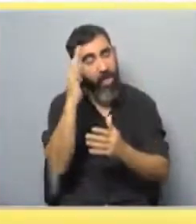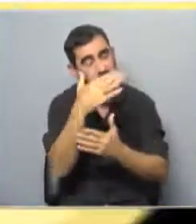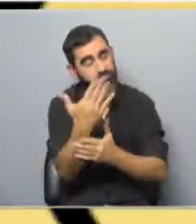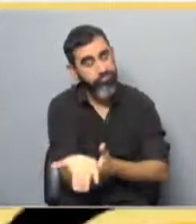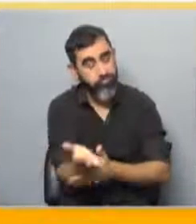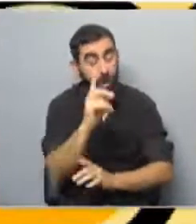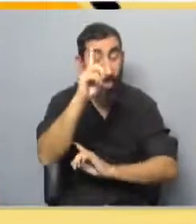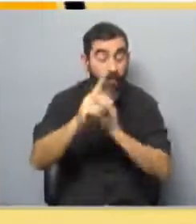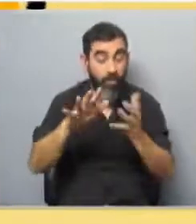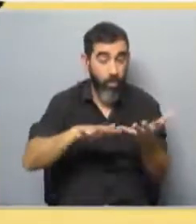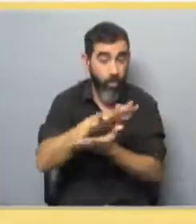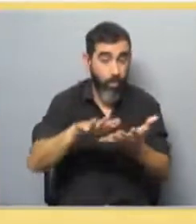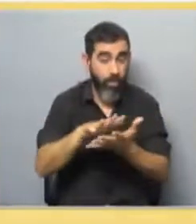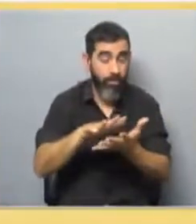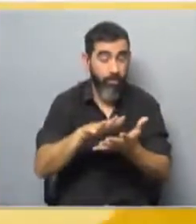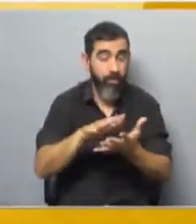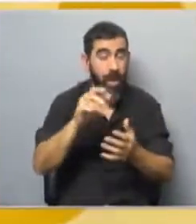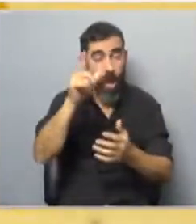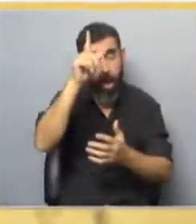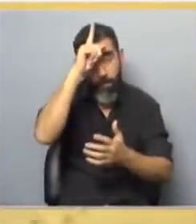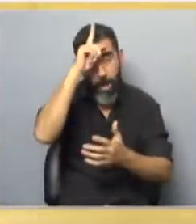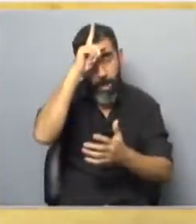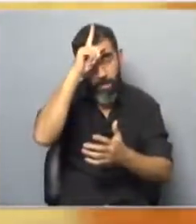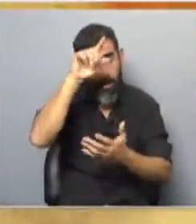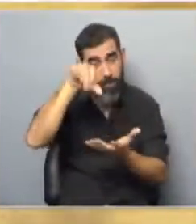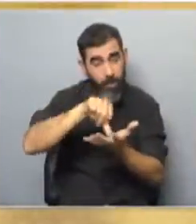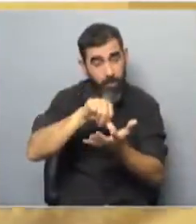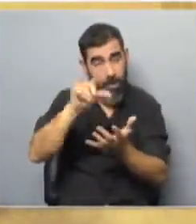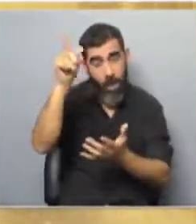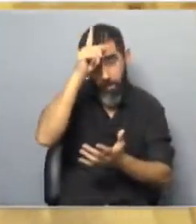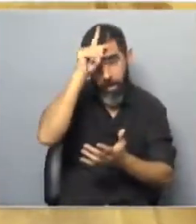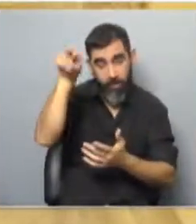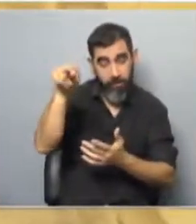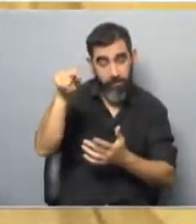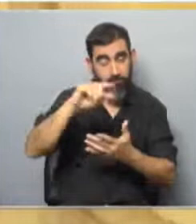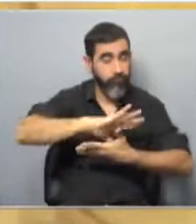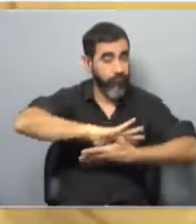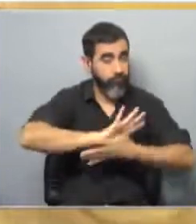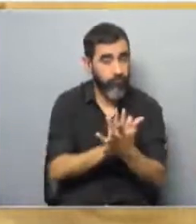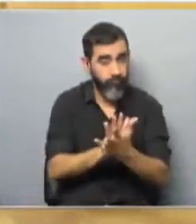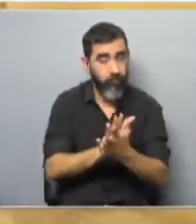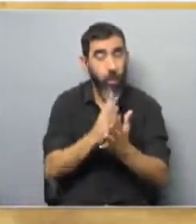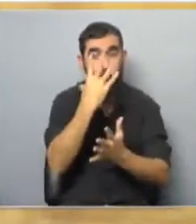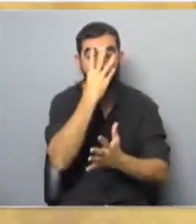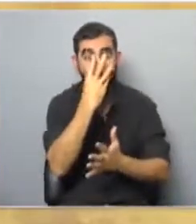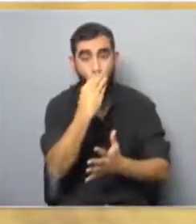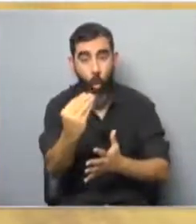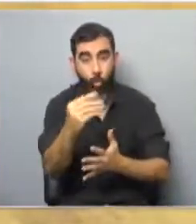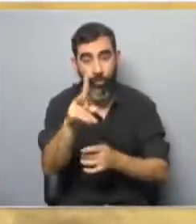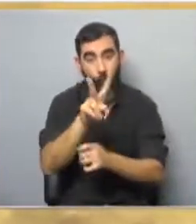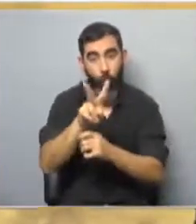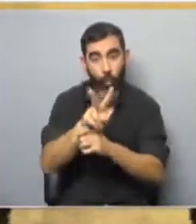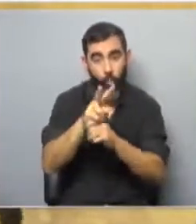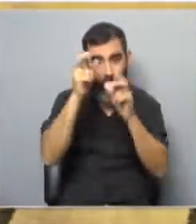ejemplo, sé que en Alemania, por ejemplo, que se han extinguido localmente los lobos, ¿no? Que es el control del